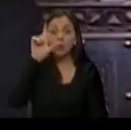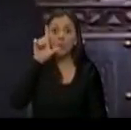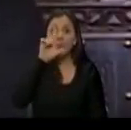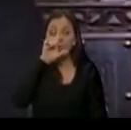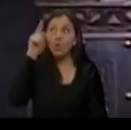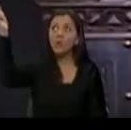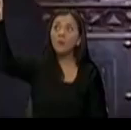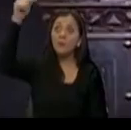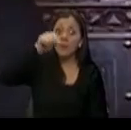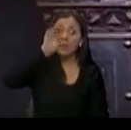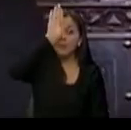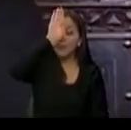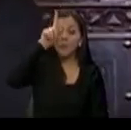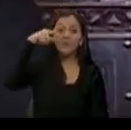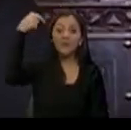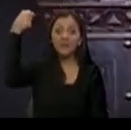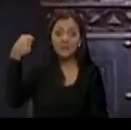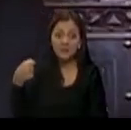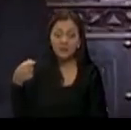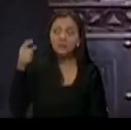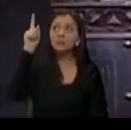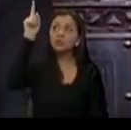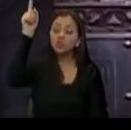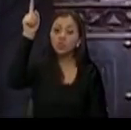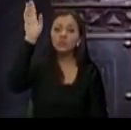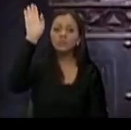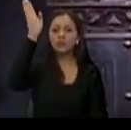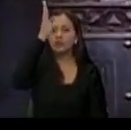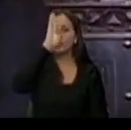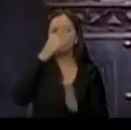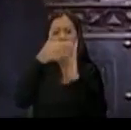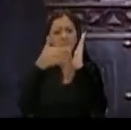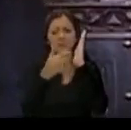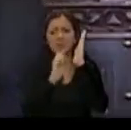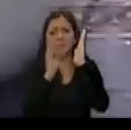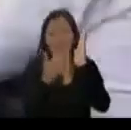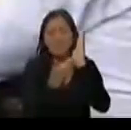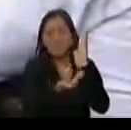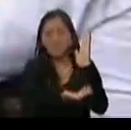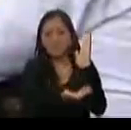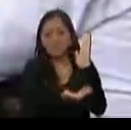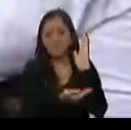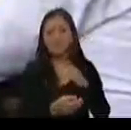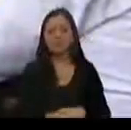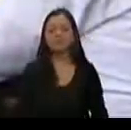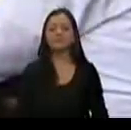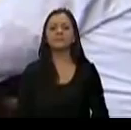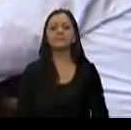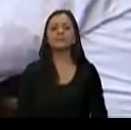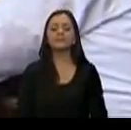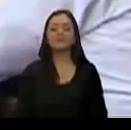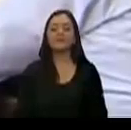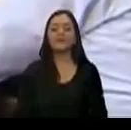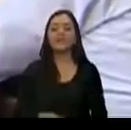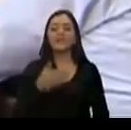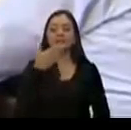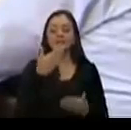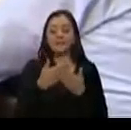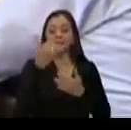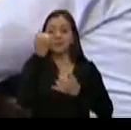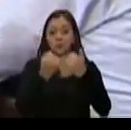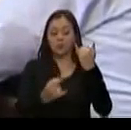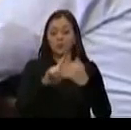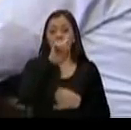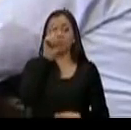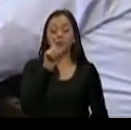su palabra la misma palabra del Señor. La última pregunta. Gracias, buenos días. Aprovechando la